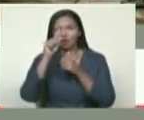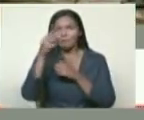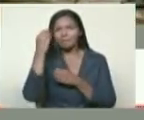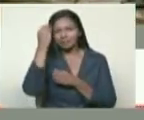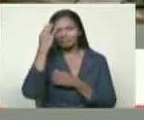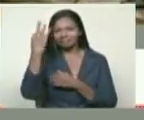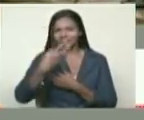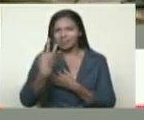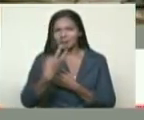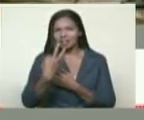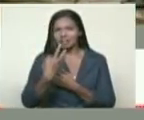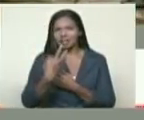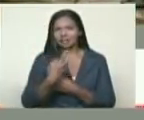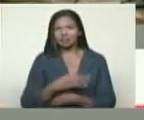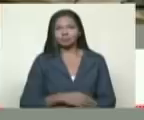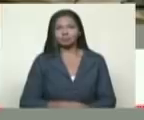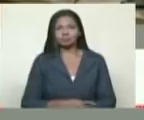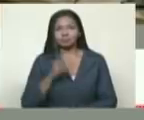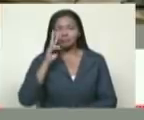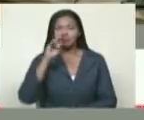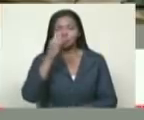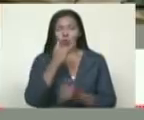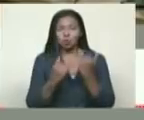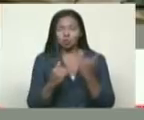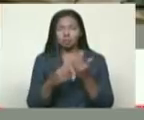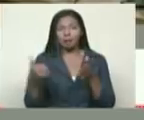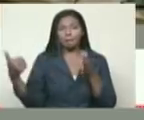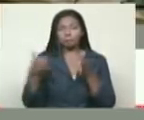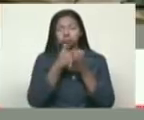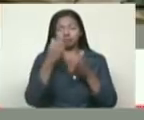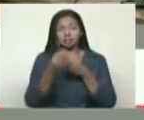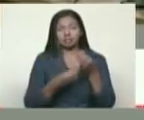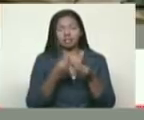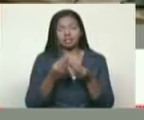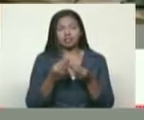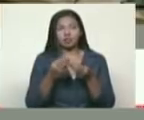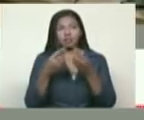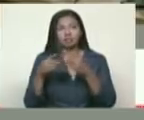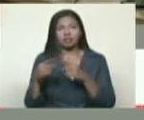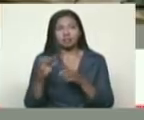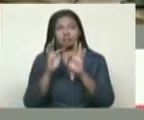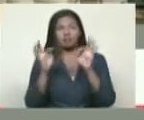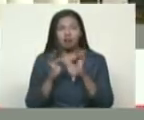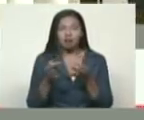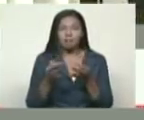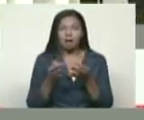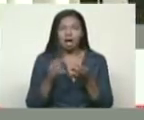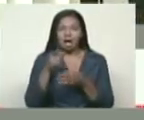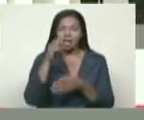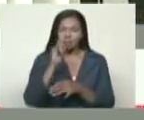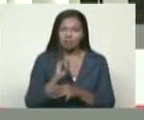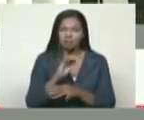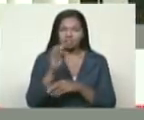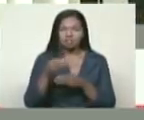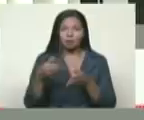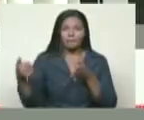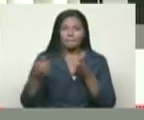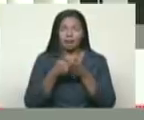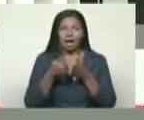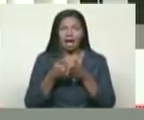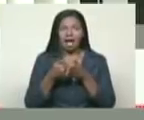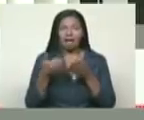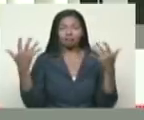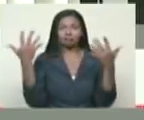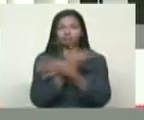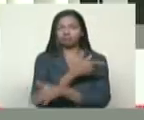pensaban. Y miren, este último golpe de Estado, que fue otro capítulo de esta disputa, allí fue el golpe de la